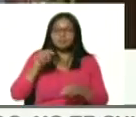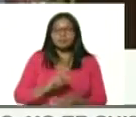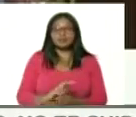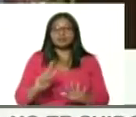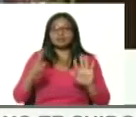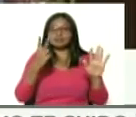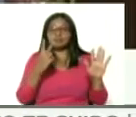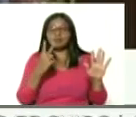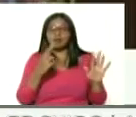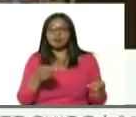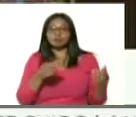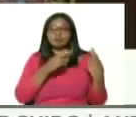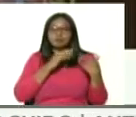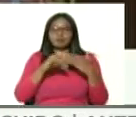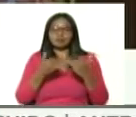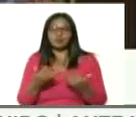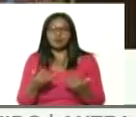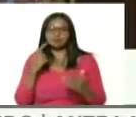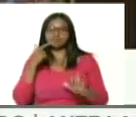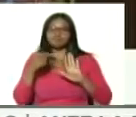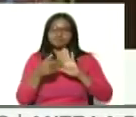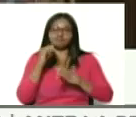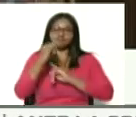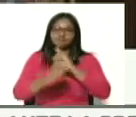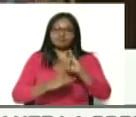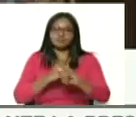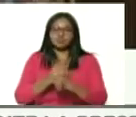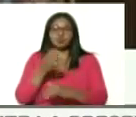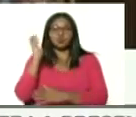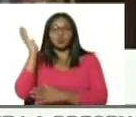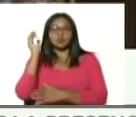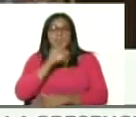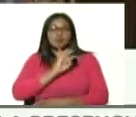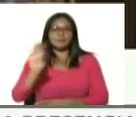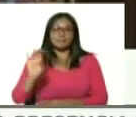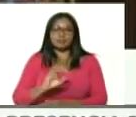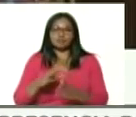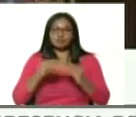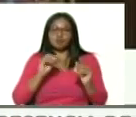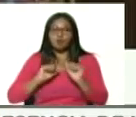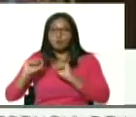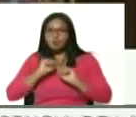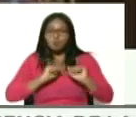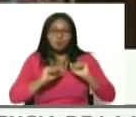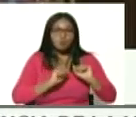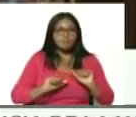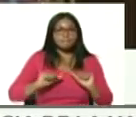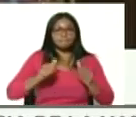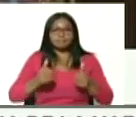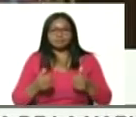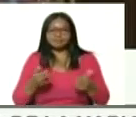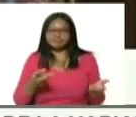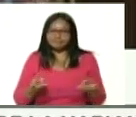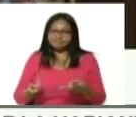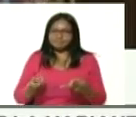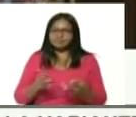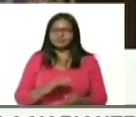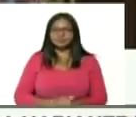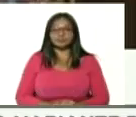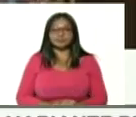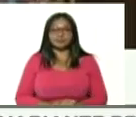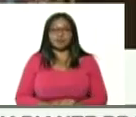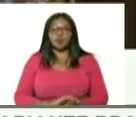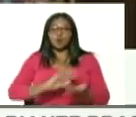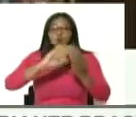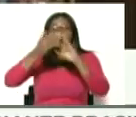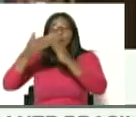que usted nos dio, que es la dimensión internacional del Congreso de la Patria, ya todos los movimientos han empezado a recibir